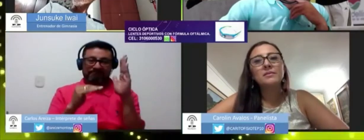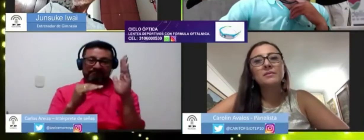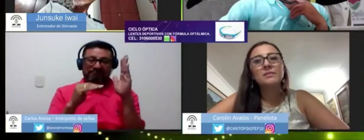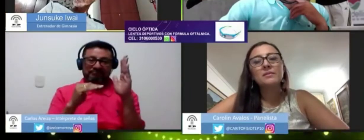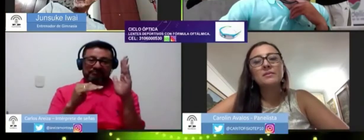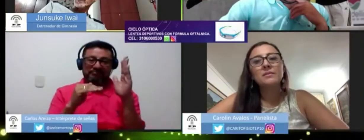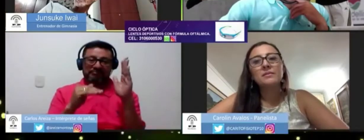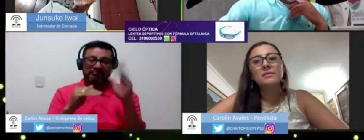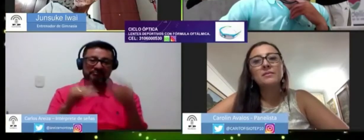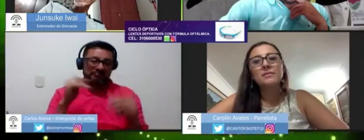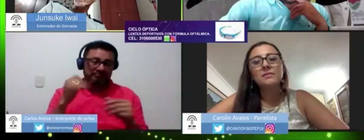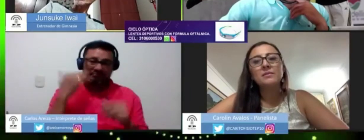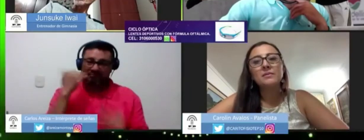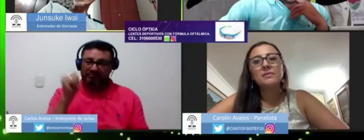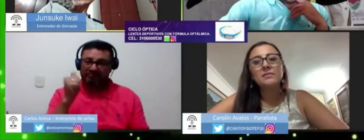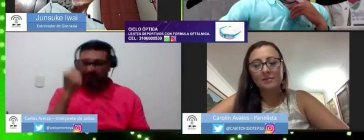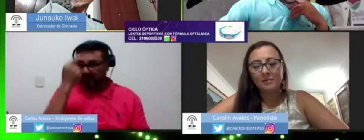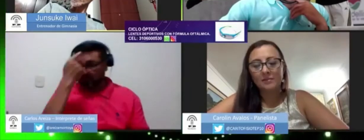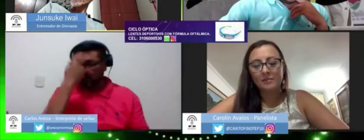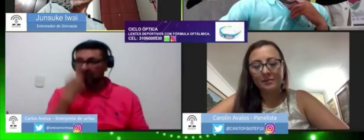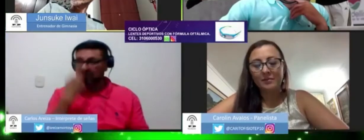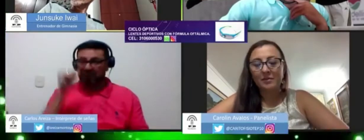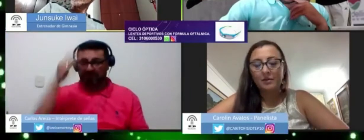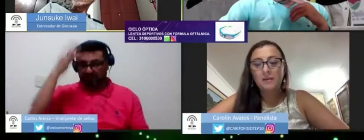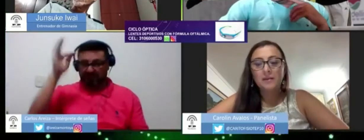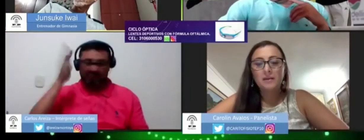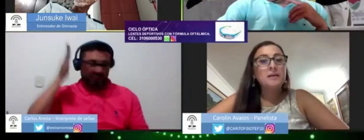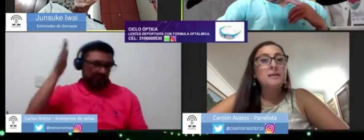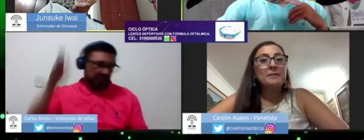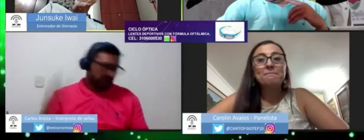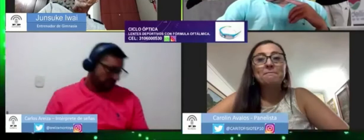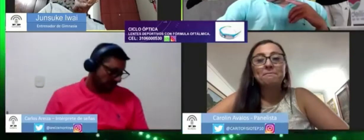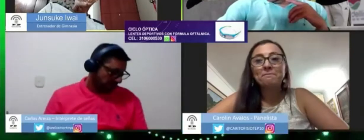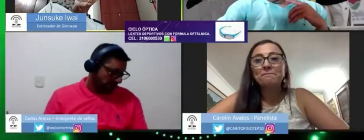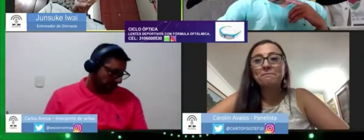manera, hay niñas que pueden llegar. ¿Sí?